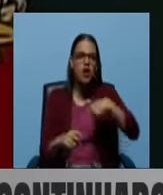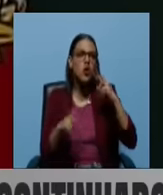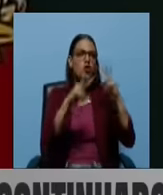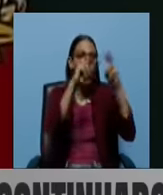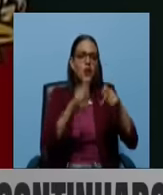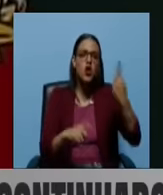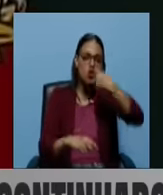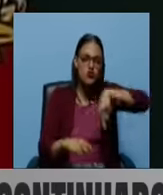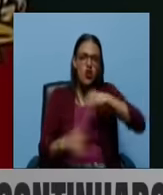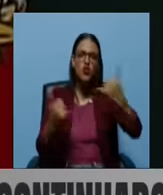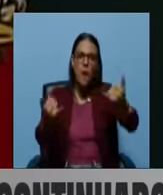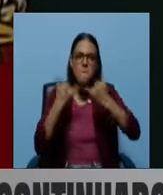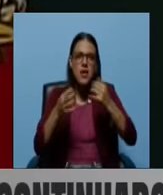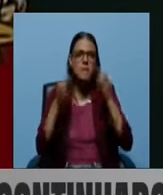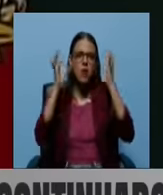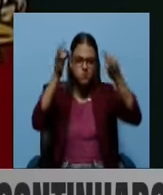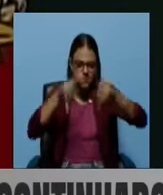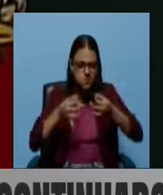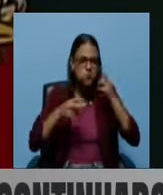nosotros mismos.